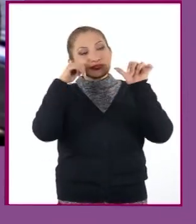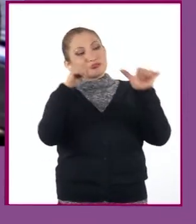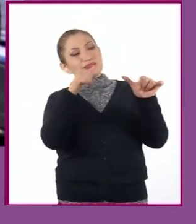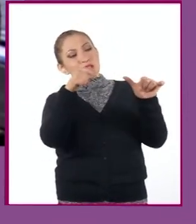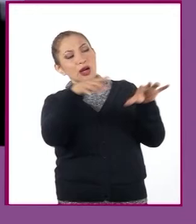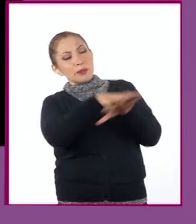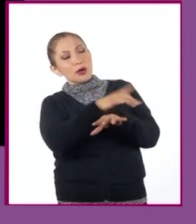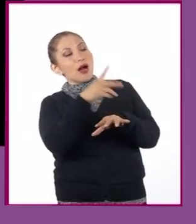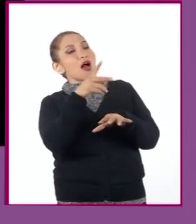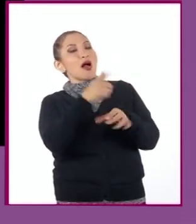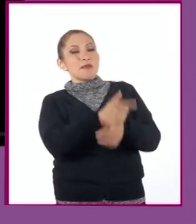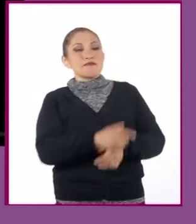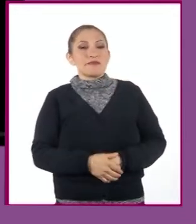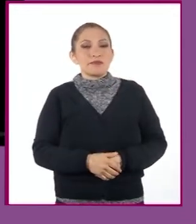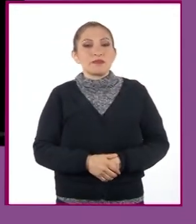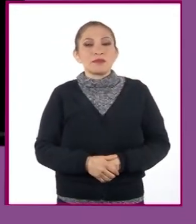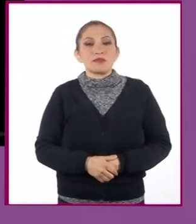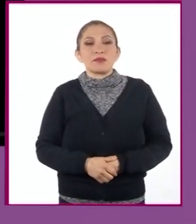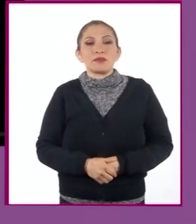a estos cambios.